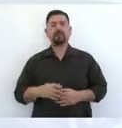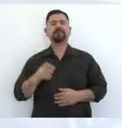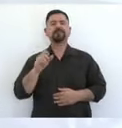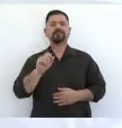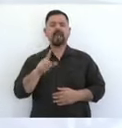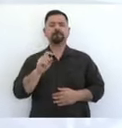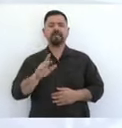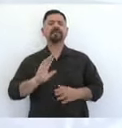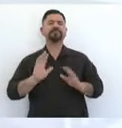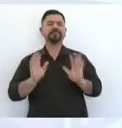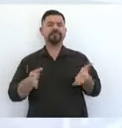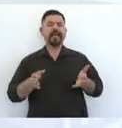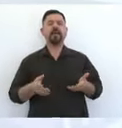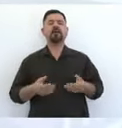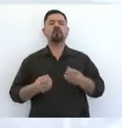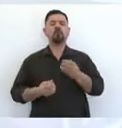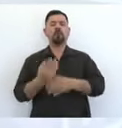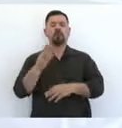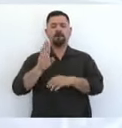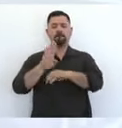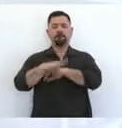se están entregando becas